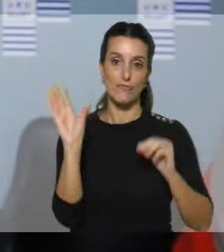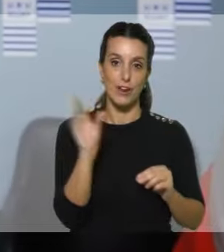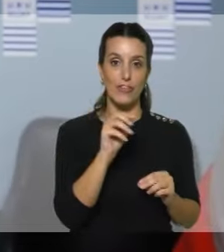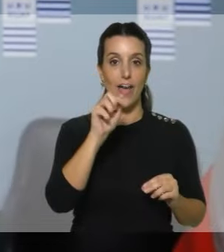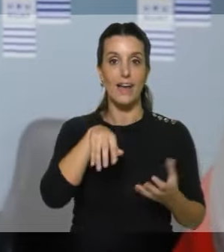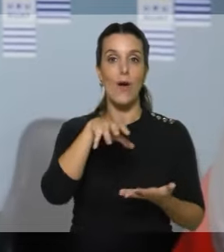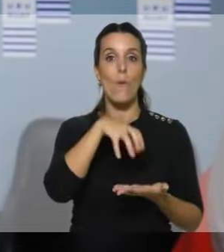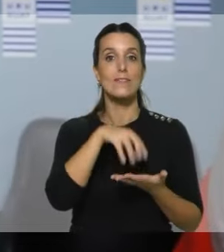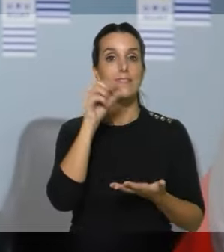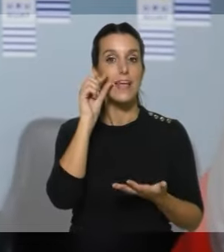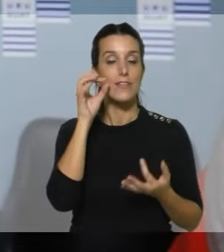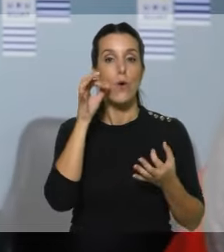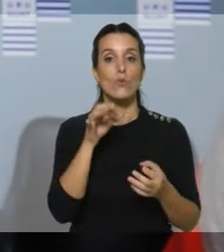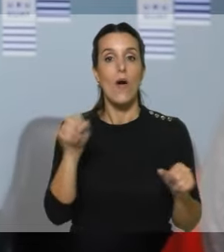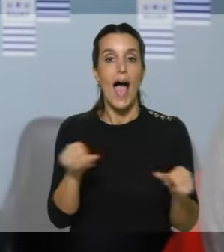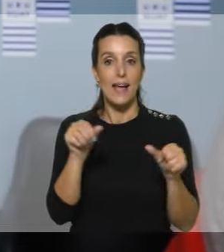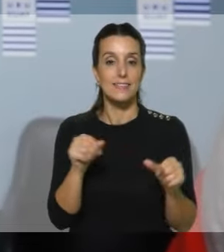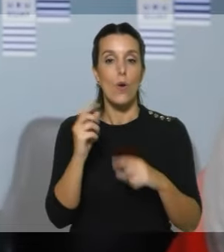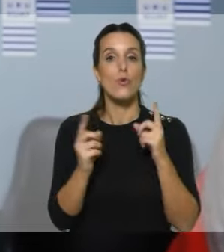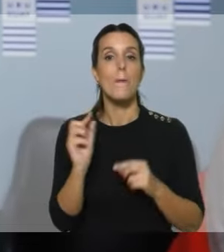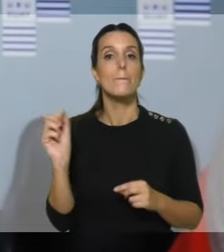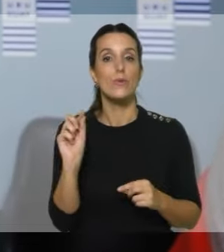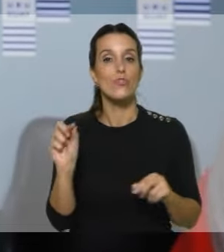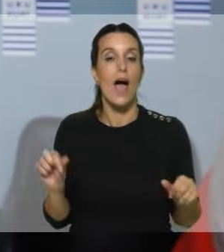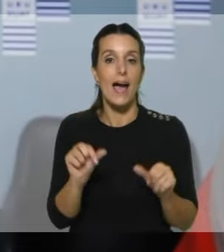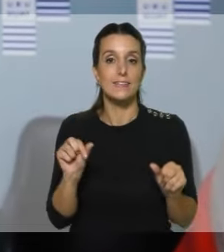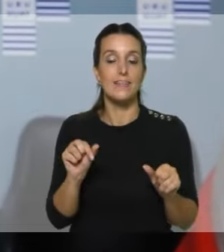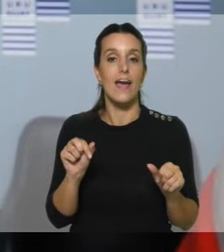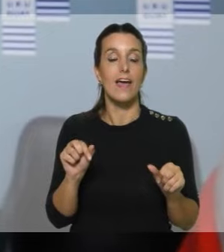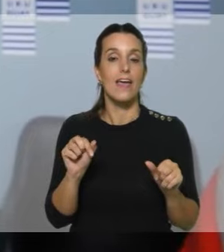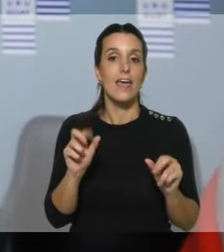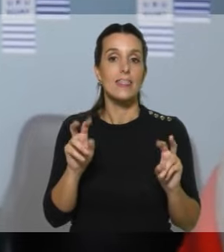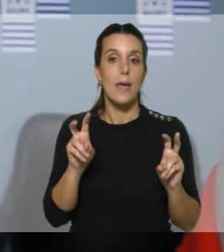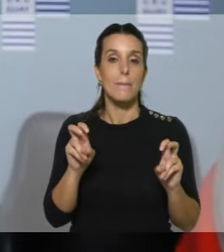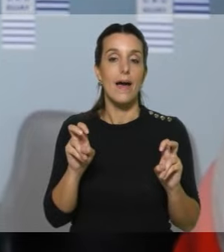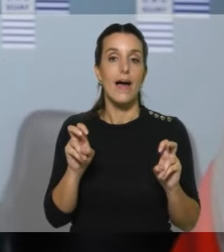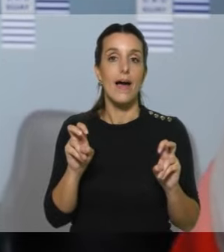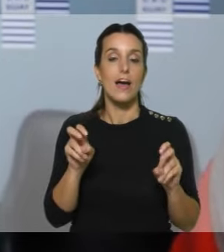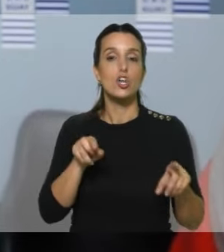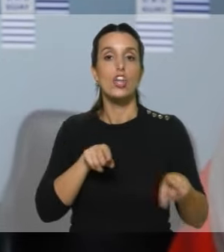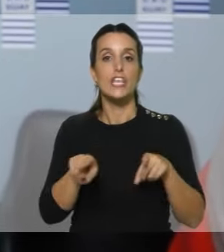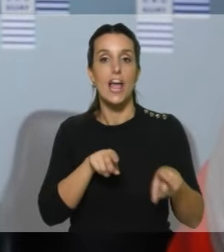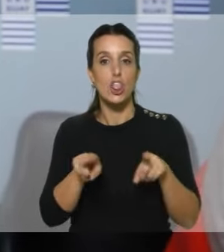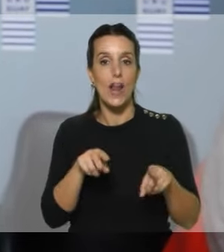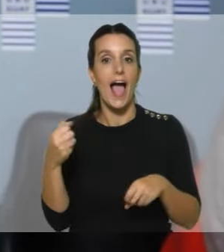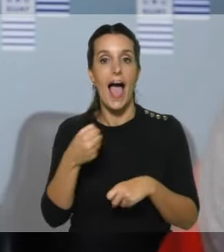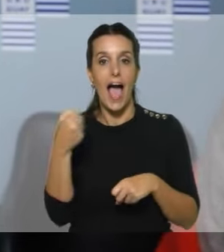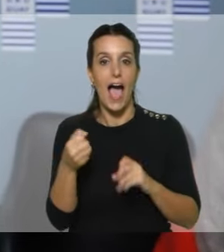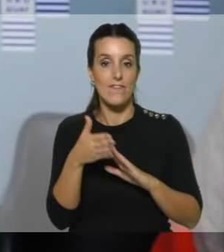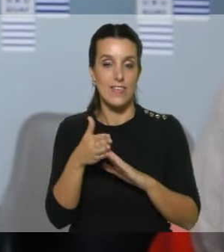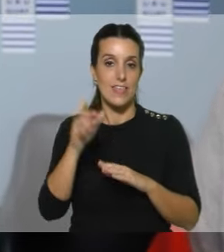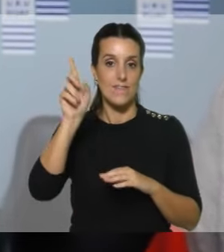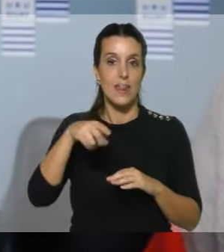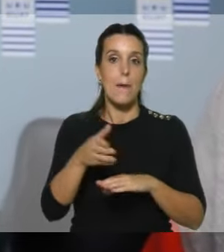Aquí en la huella de Serengui se realiza dentro de algunos minutos nada más una actividad en el marco de la coordinadora A que va a contar con la presencia